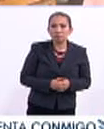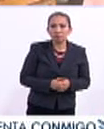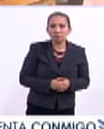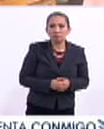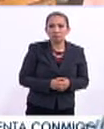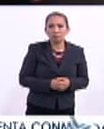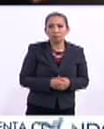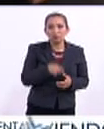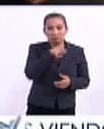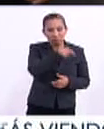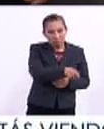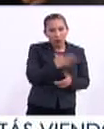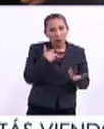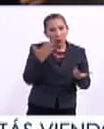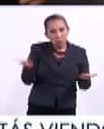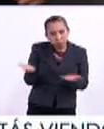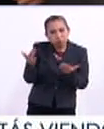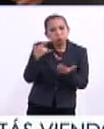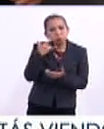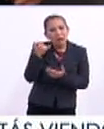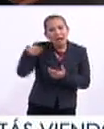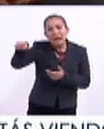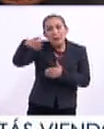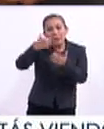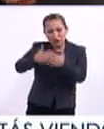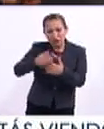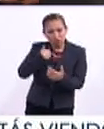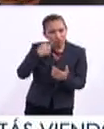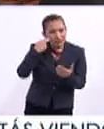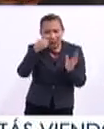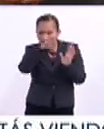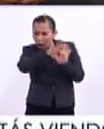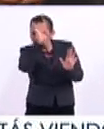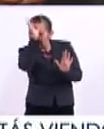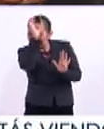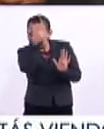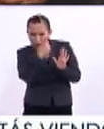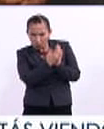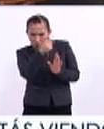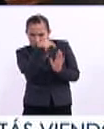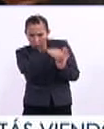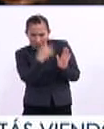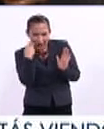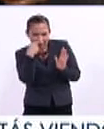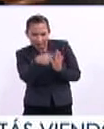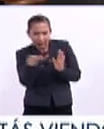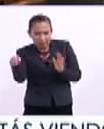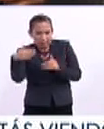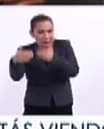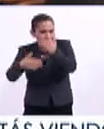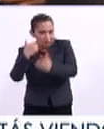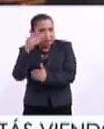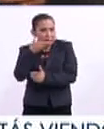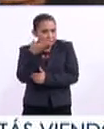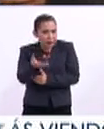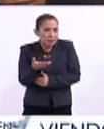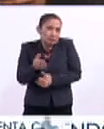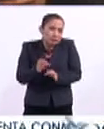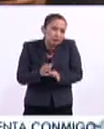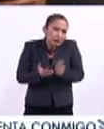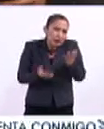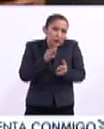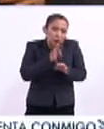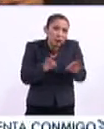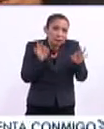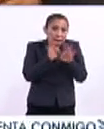se promuevan estas cosas y se intente que las empresas, eso sí. Y también creo que es importante que a veces no se